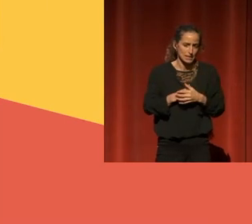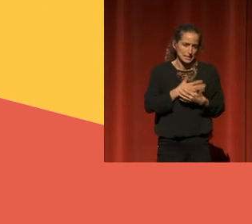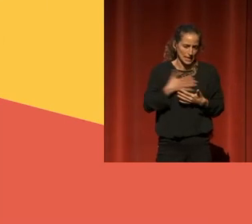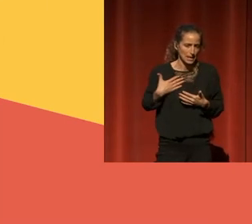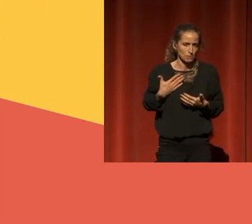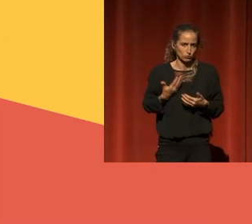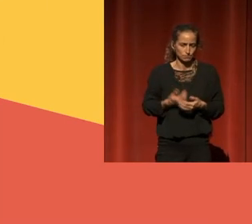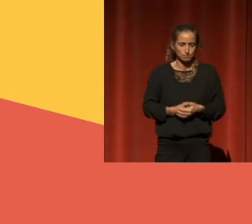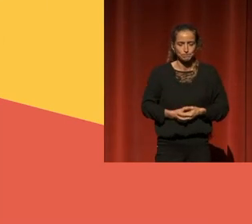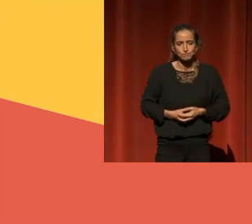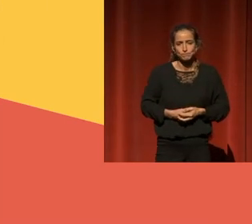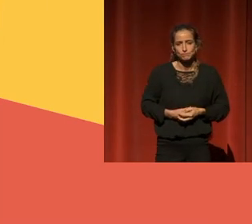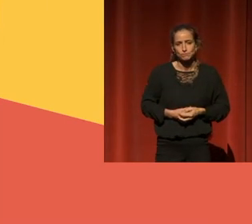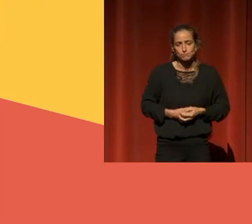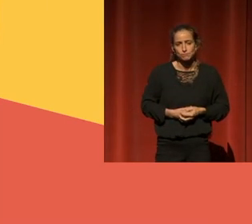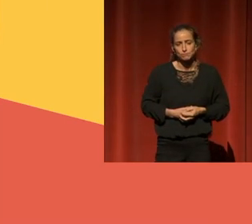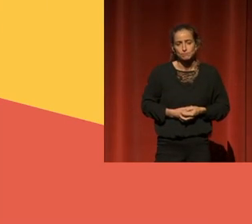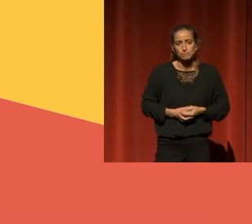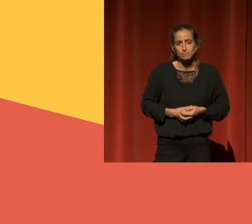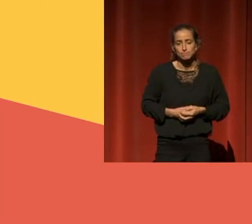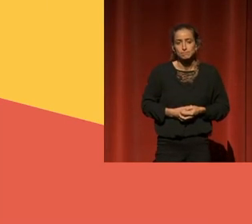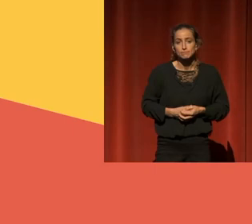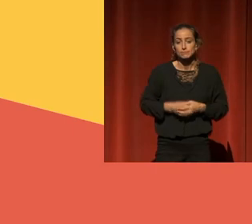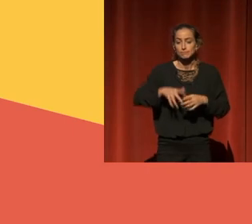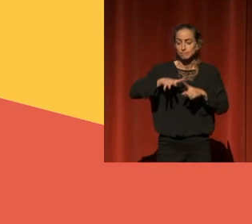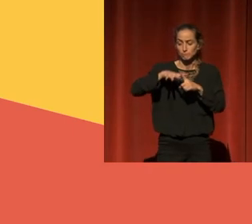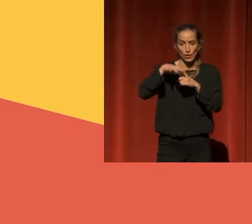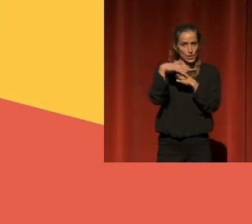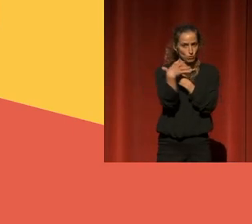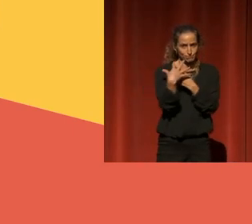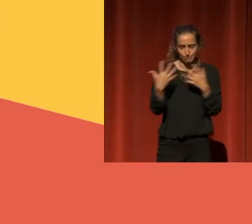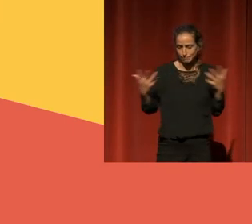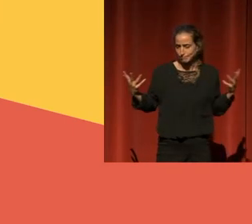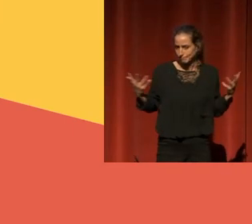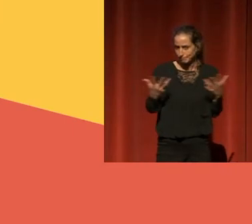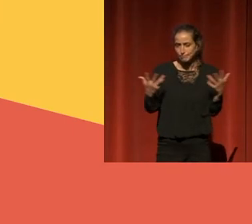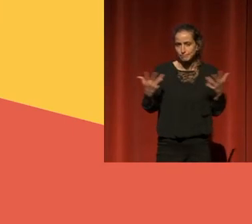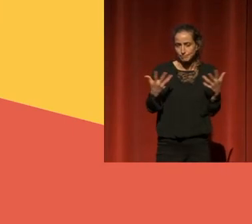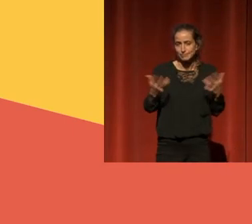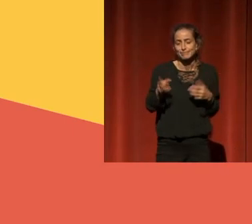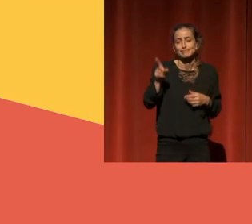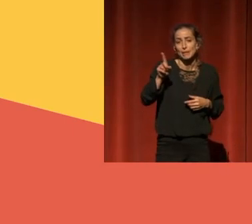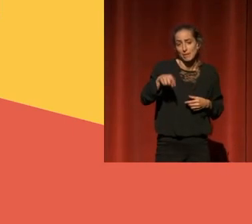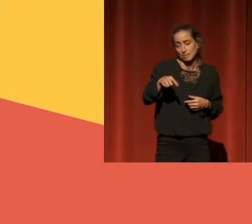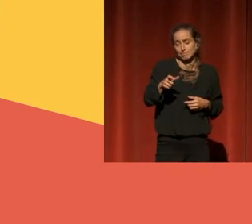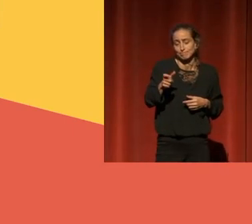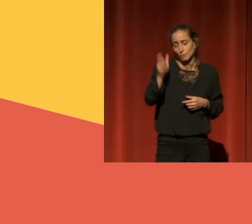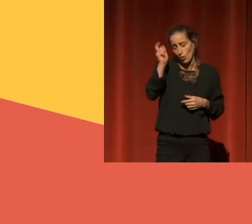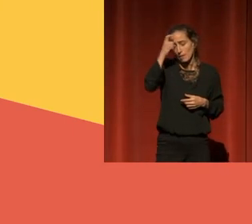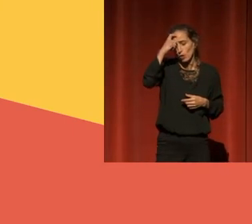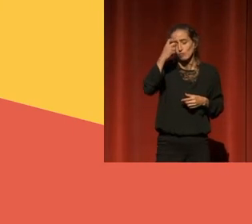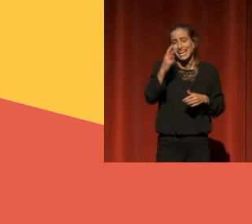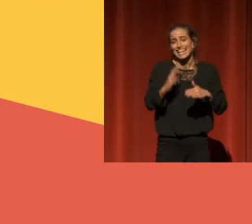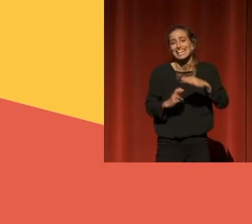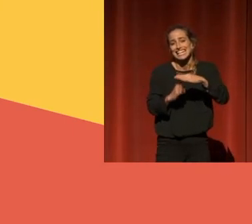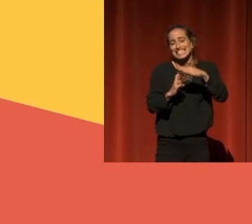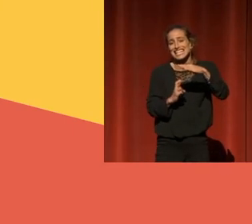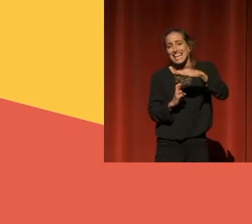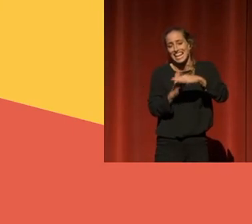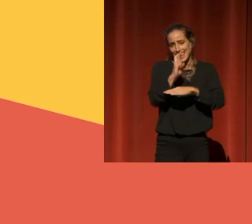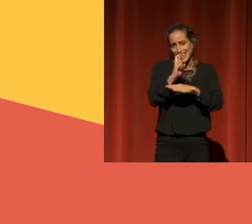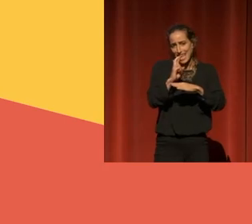eh dentro de la gravedad de la situación está la resilencia y es una oportunidad